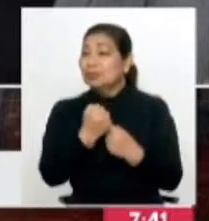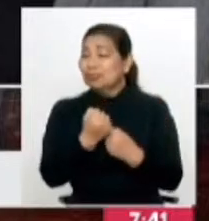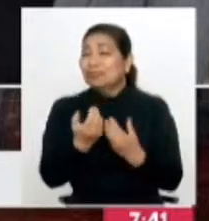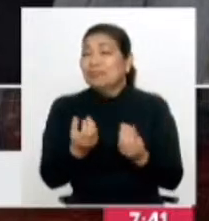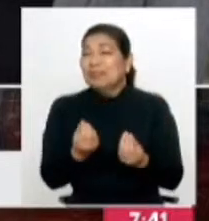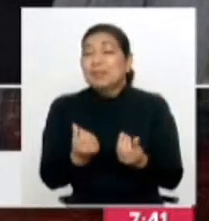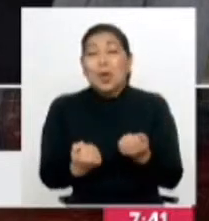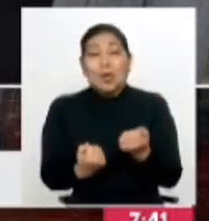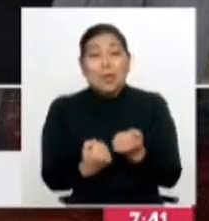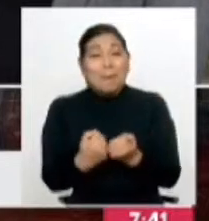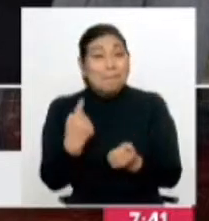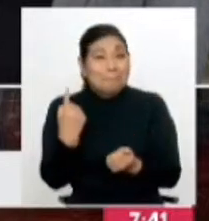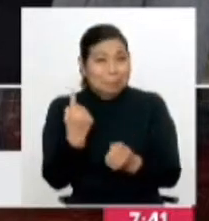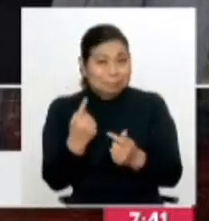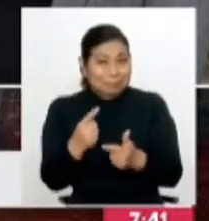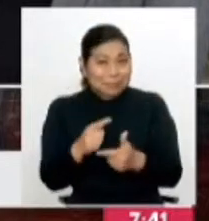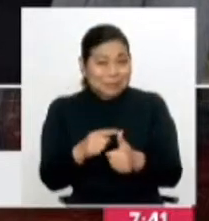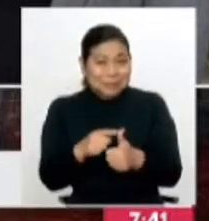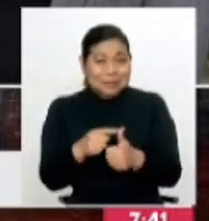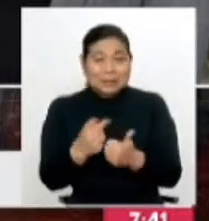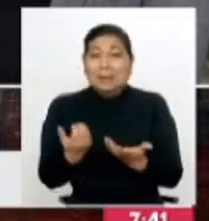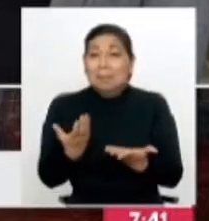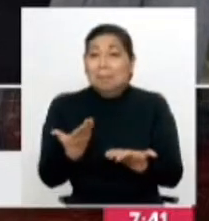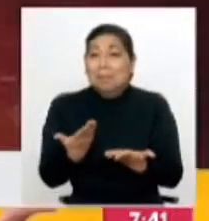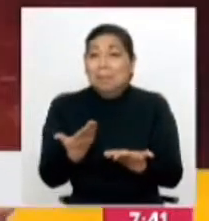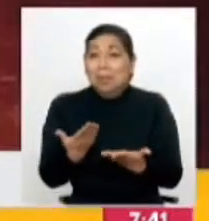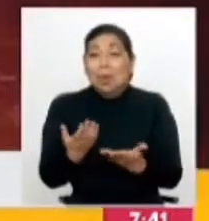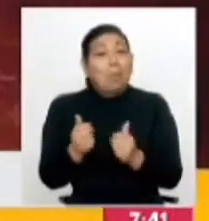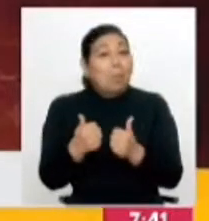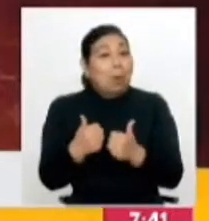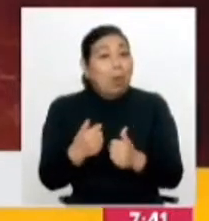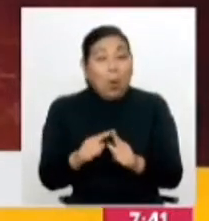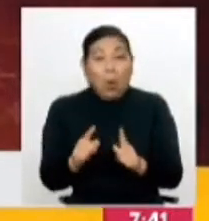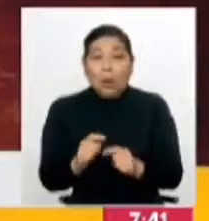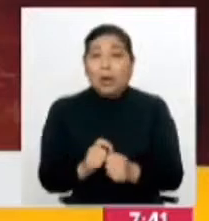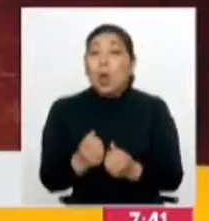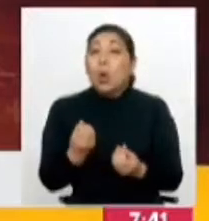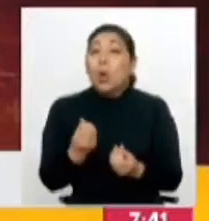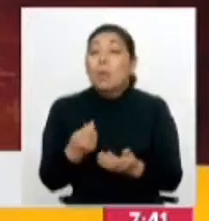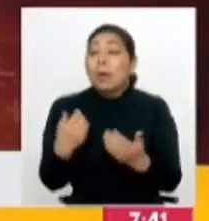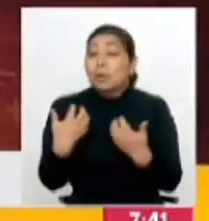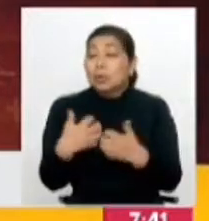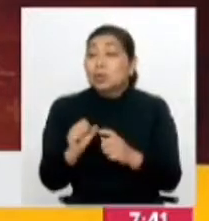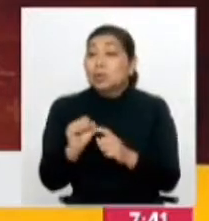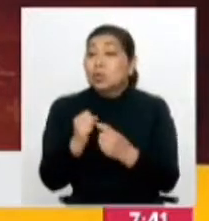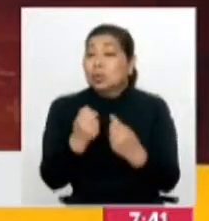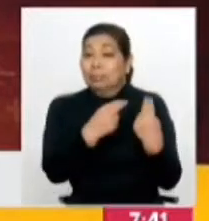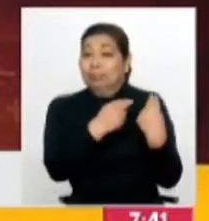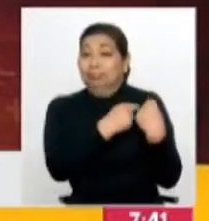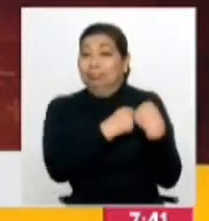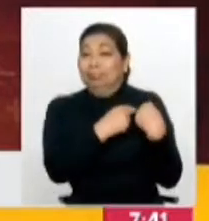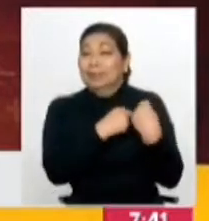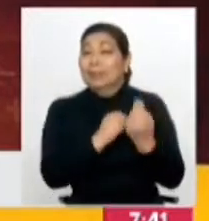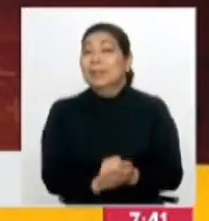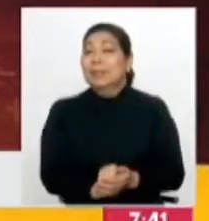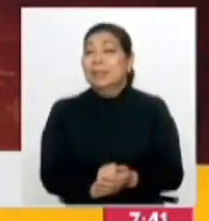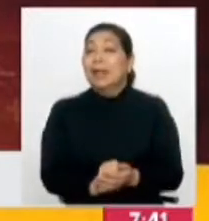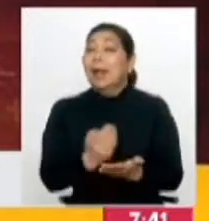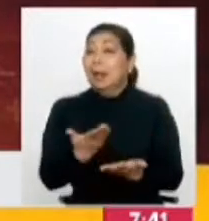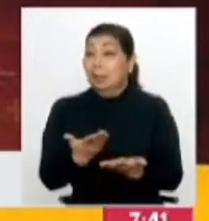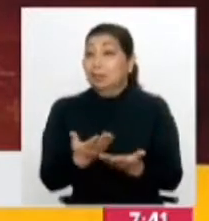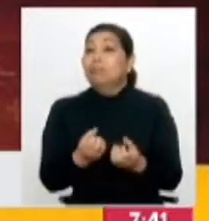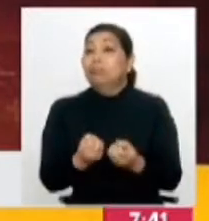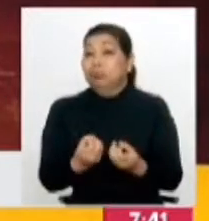estos reconocimientos, primero como institución pública ecoeficiente y también como empresa socialmente responsable, ¿no? Es decir, hay